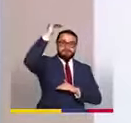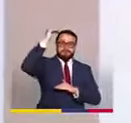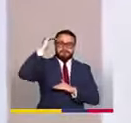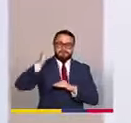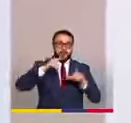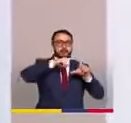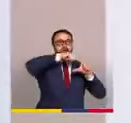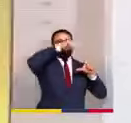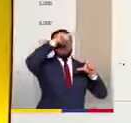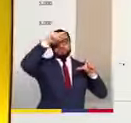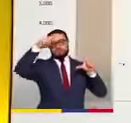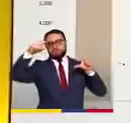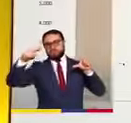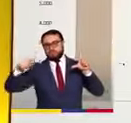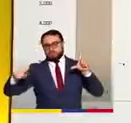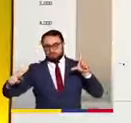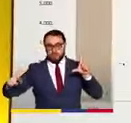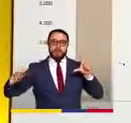del orden de